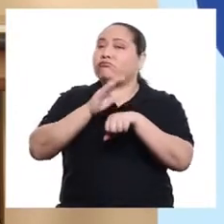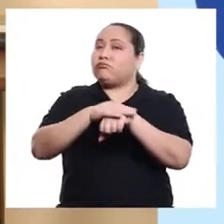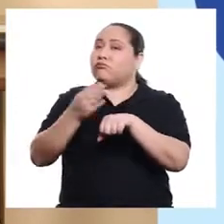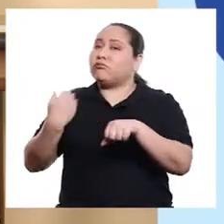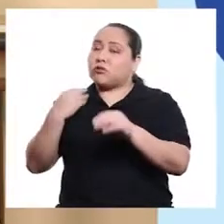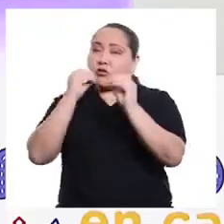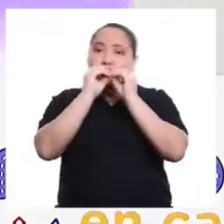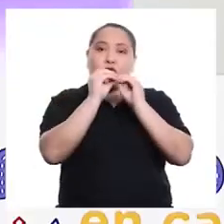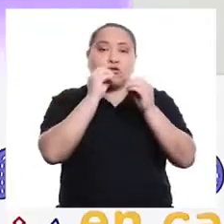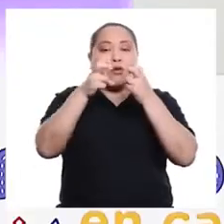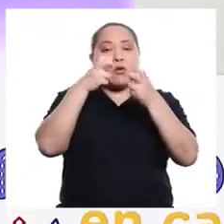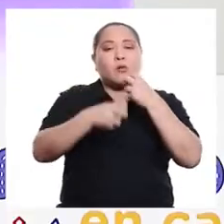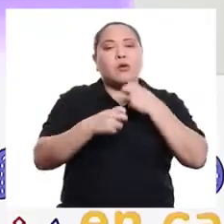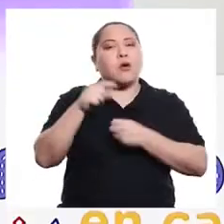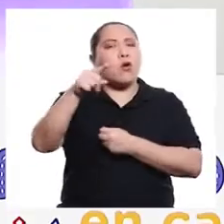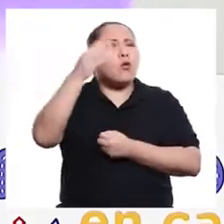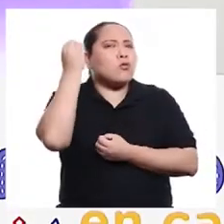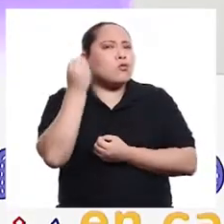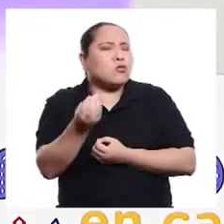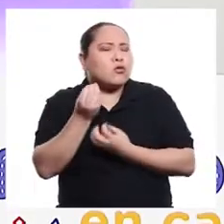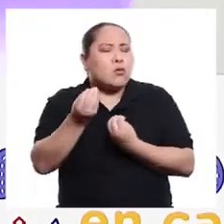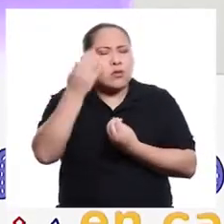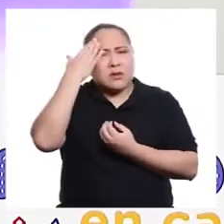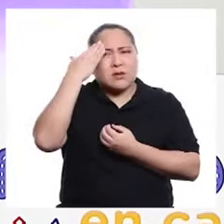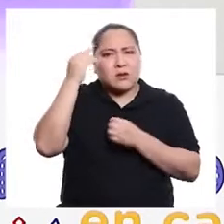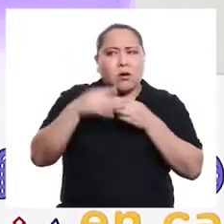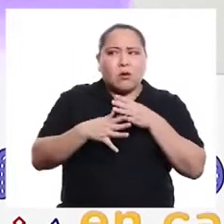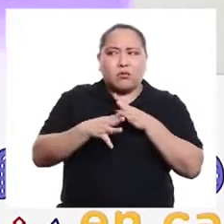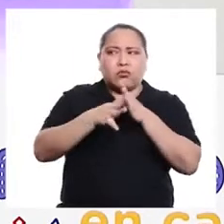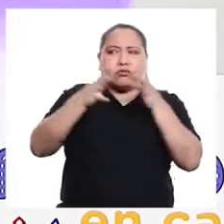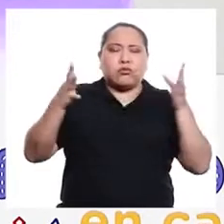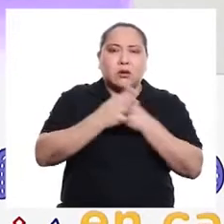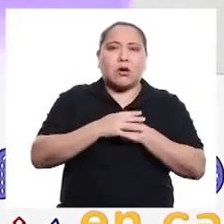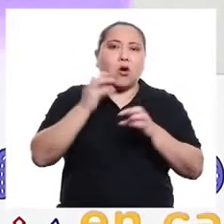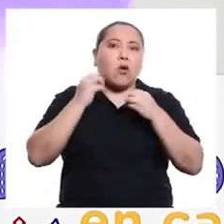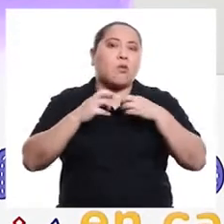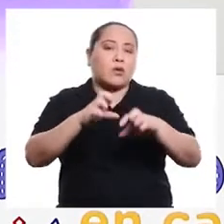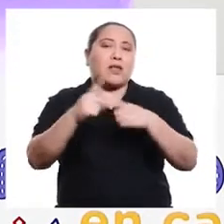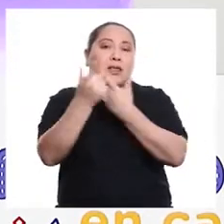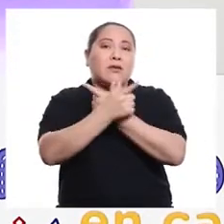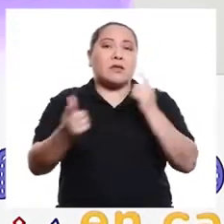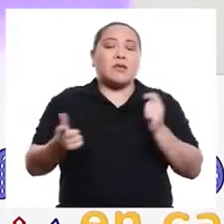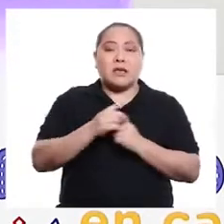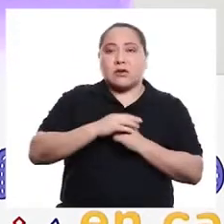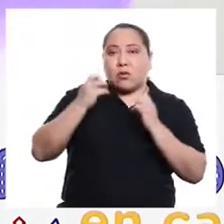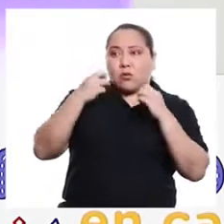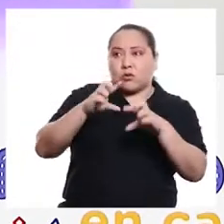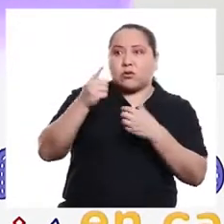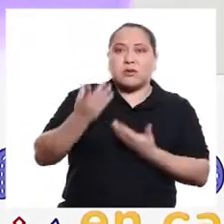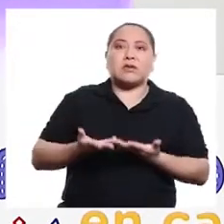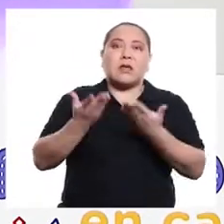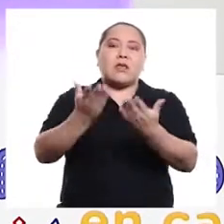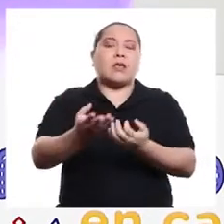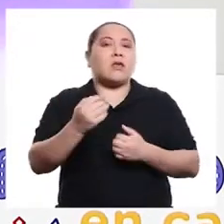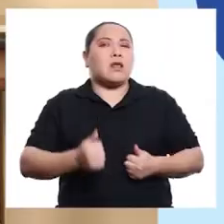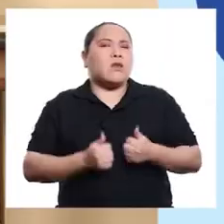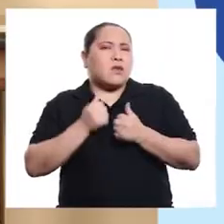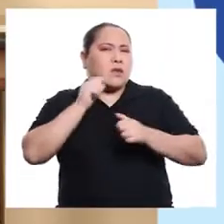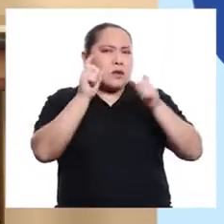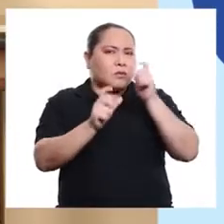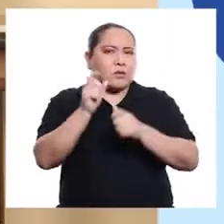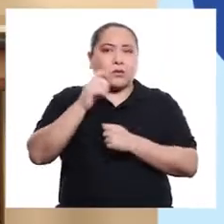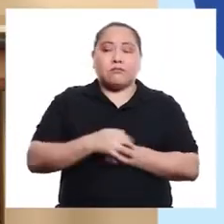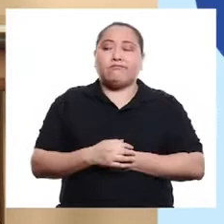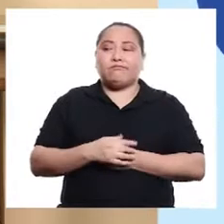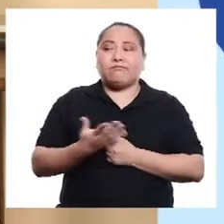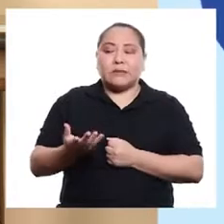de conflictos. ¿Y cómo sabemos si este proceso de ampliación de oportunidades, libertades y capacidades se está dando en la vida de las personas?